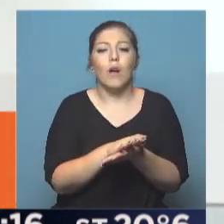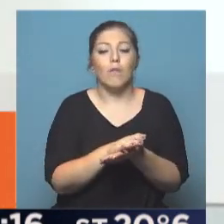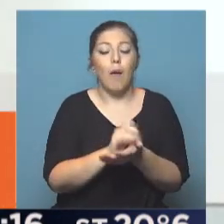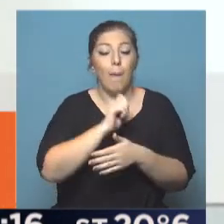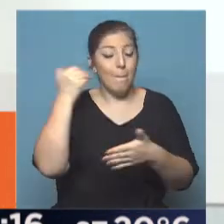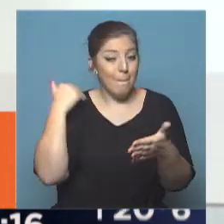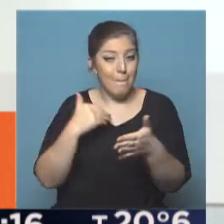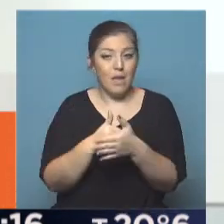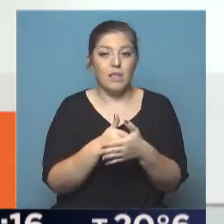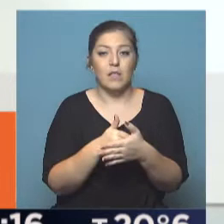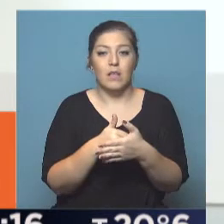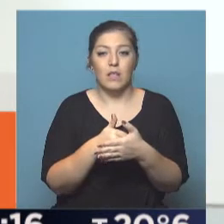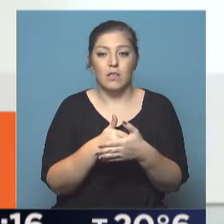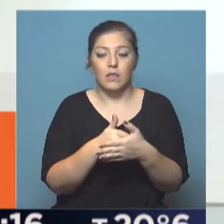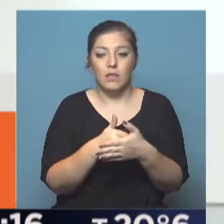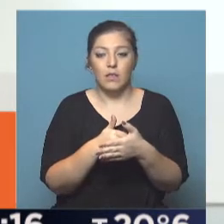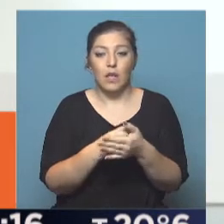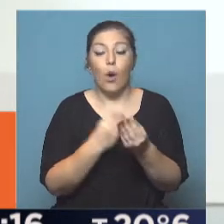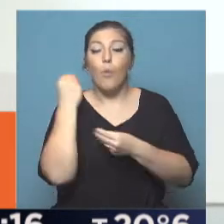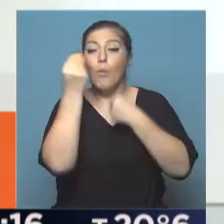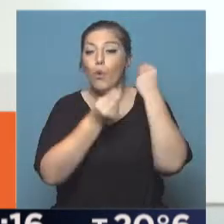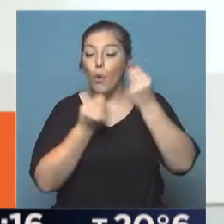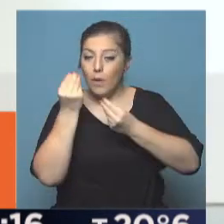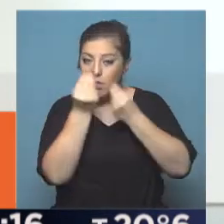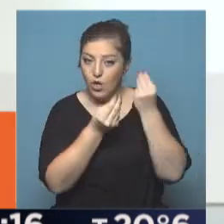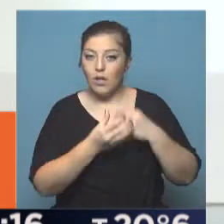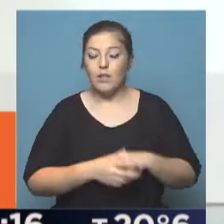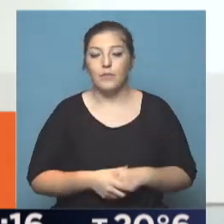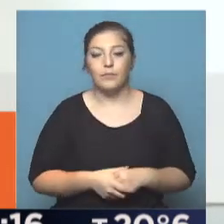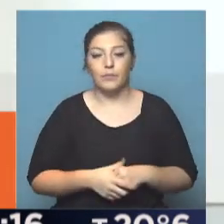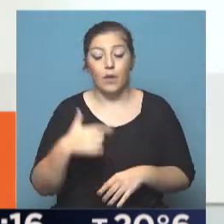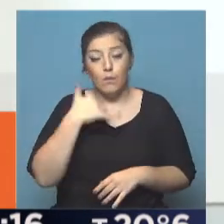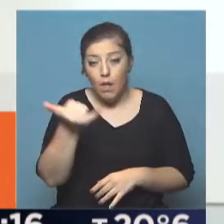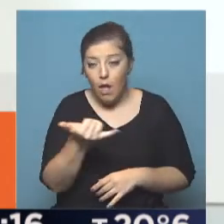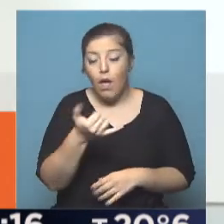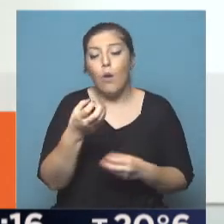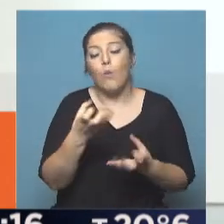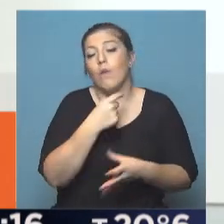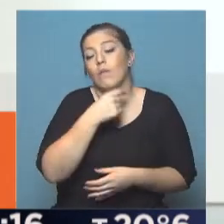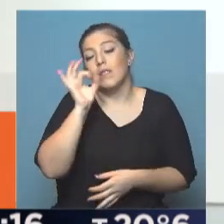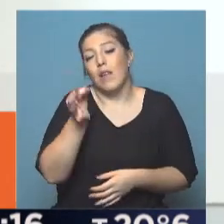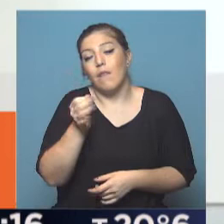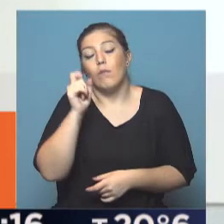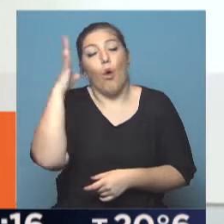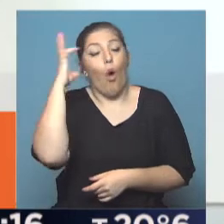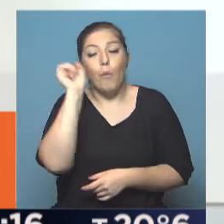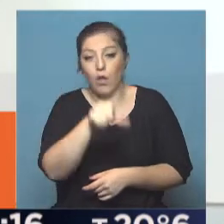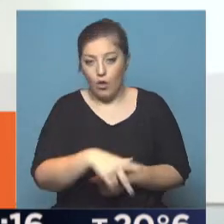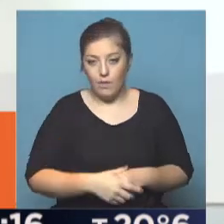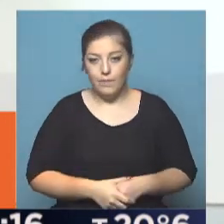meses, de cuáles son las preocupaciones que tengo, porque quería saber, bueno, sus opiniones.